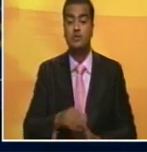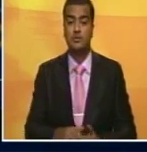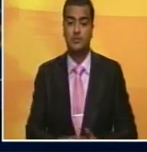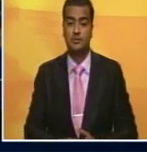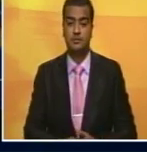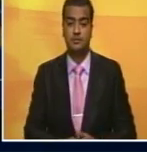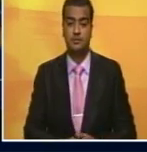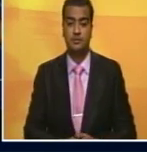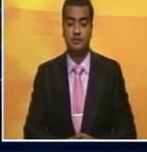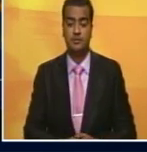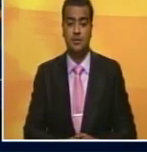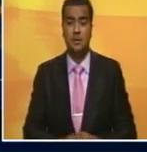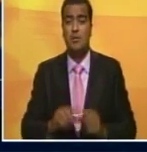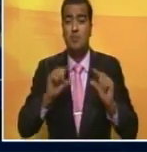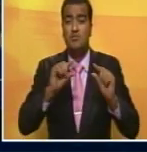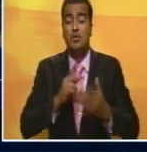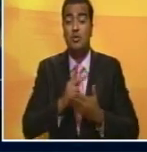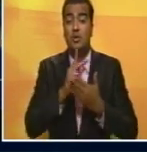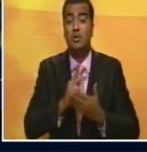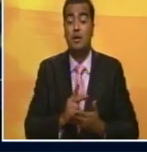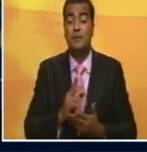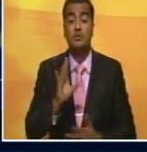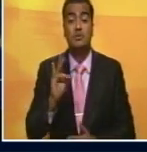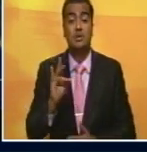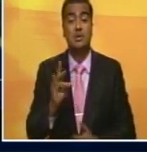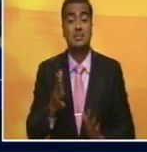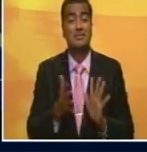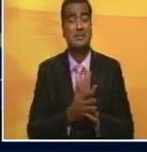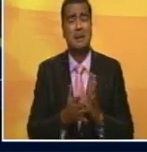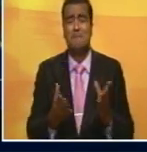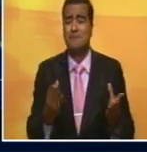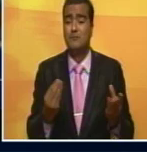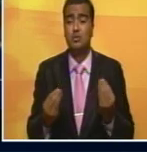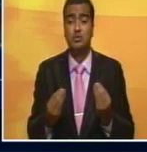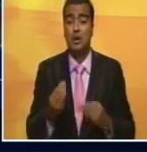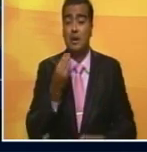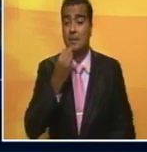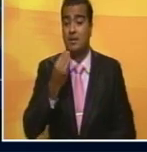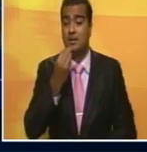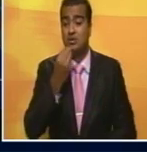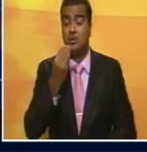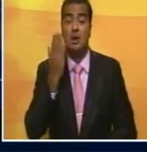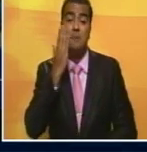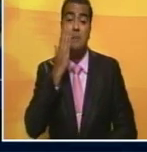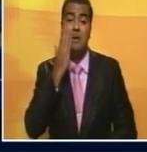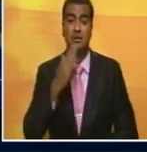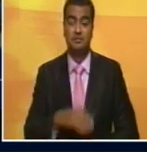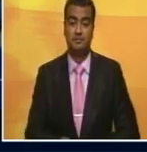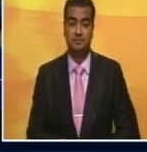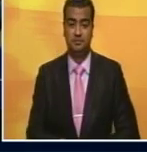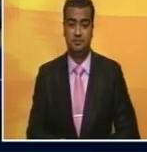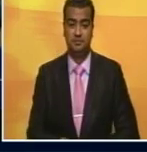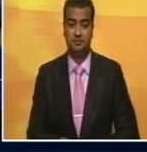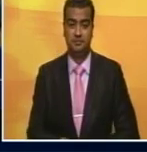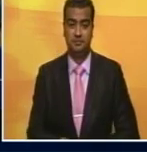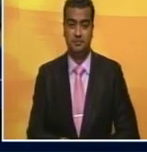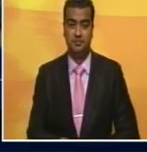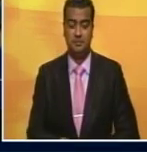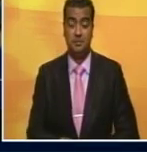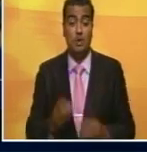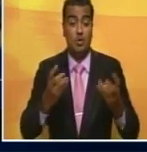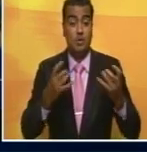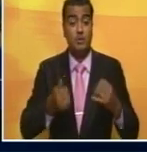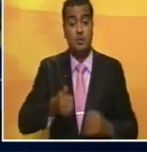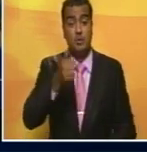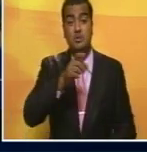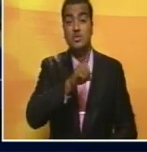Por prematuridad y bajo peso, 7. Esto tiene que ver mucho con la alimentación de la madre. Para una cifra superior a